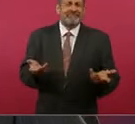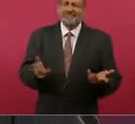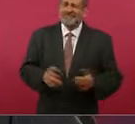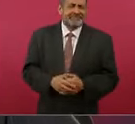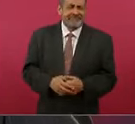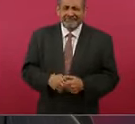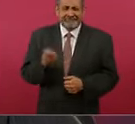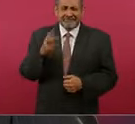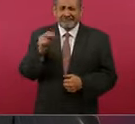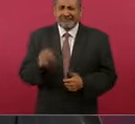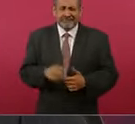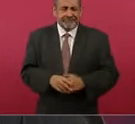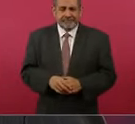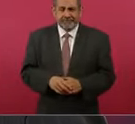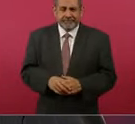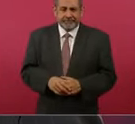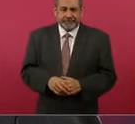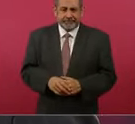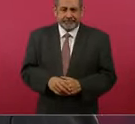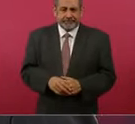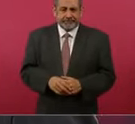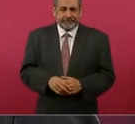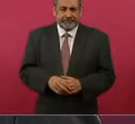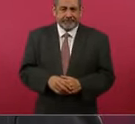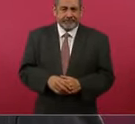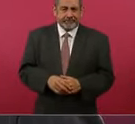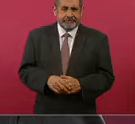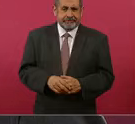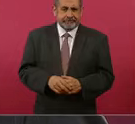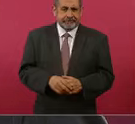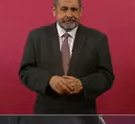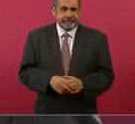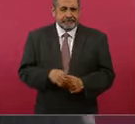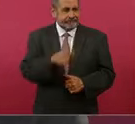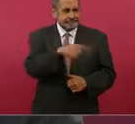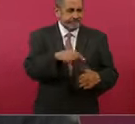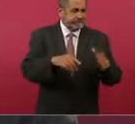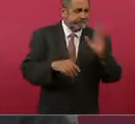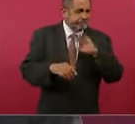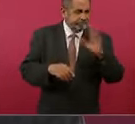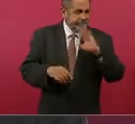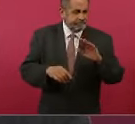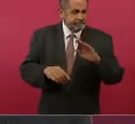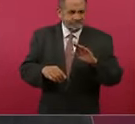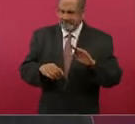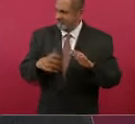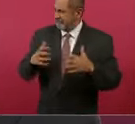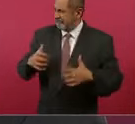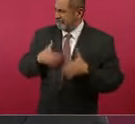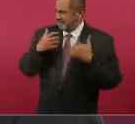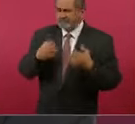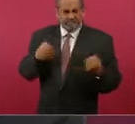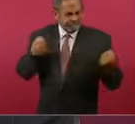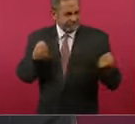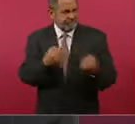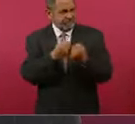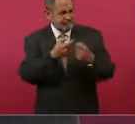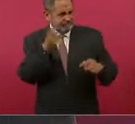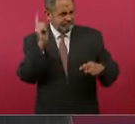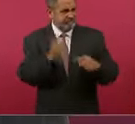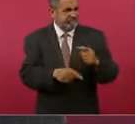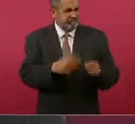Piensan que el mal hay que enfrentarlo con el mal, la violencia con la violencia. No,